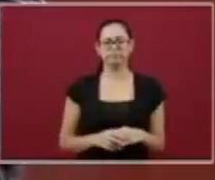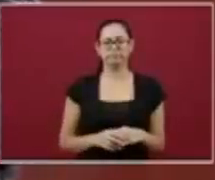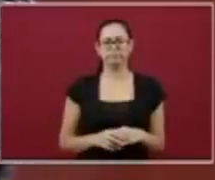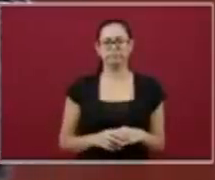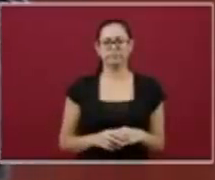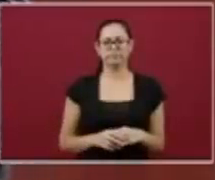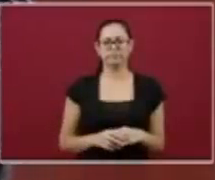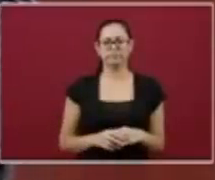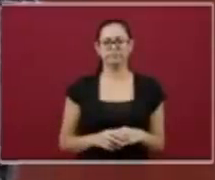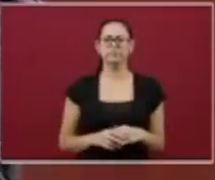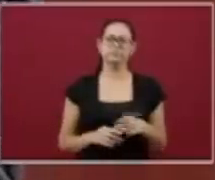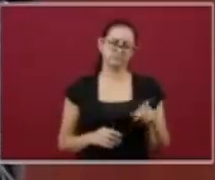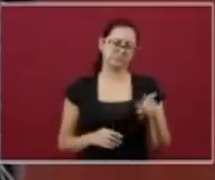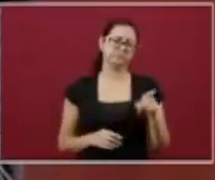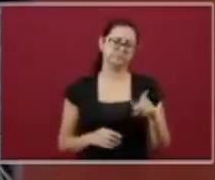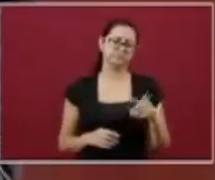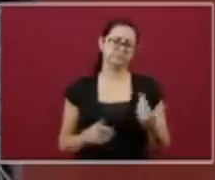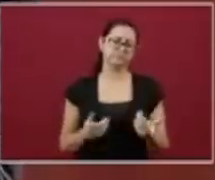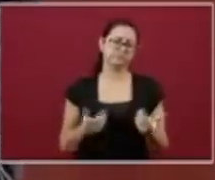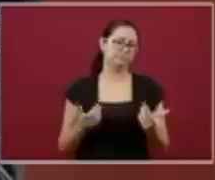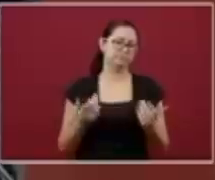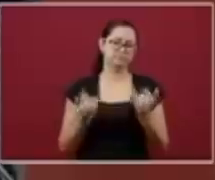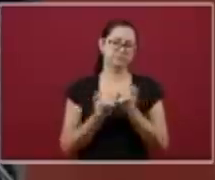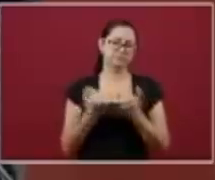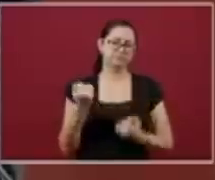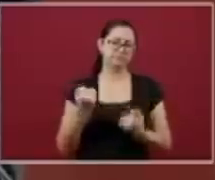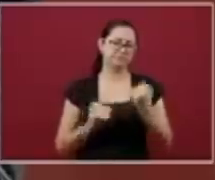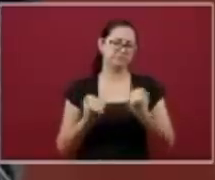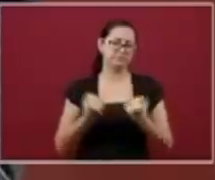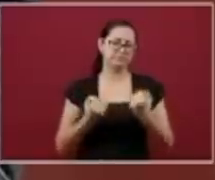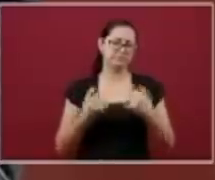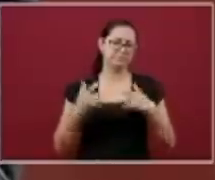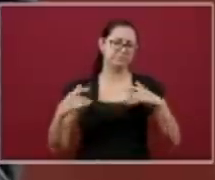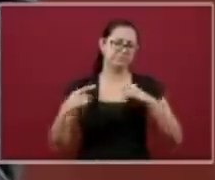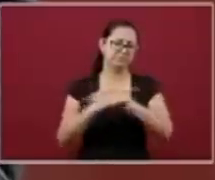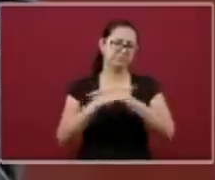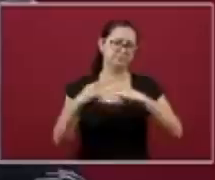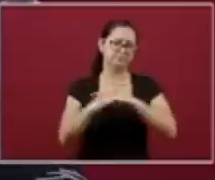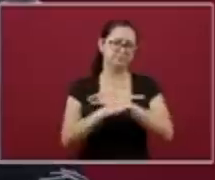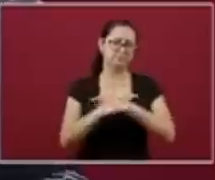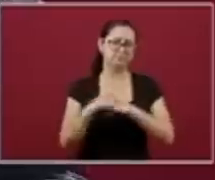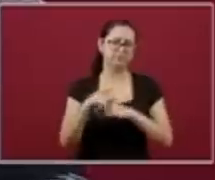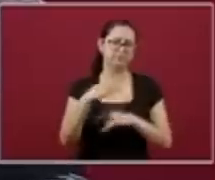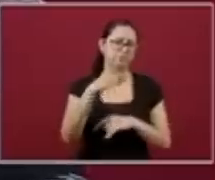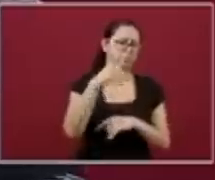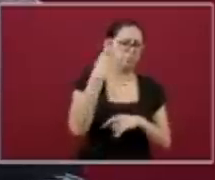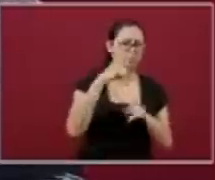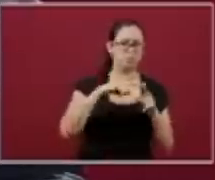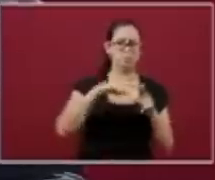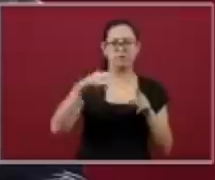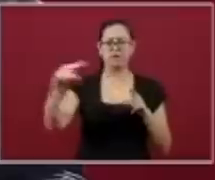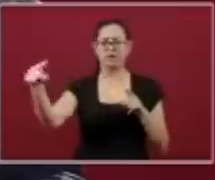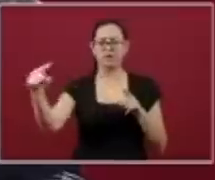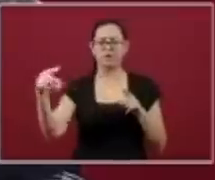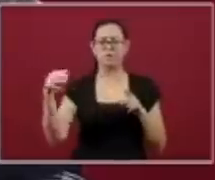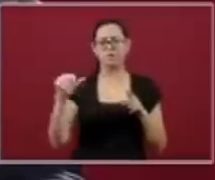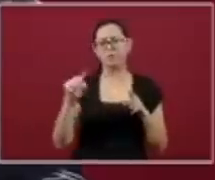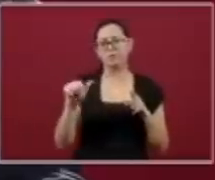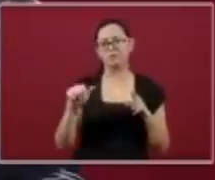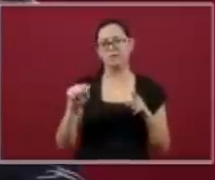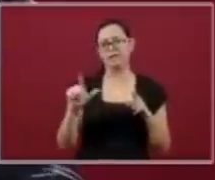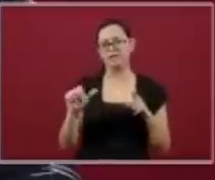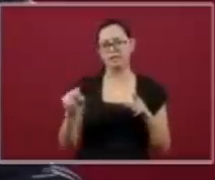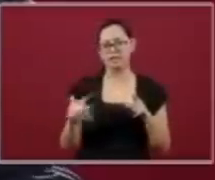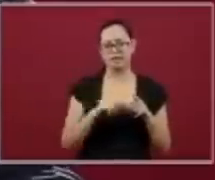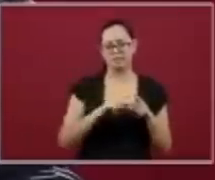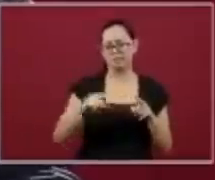tienen una caseta tomada de la autopista Durango-Mazatlán con